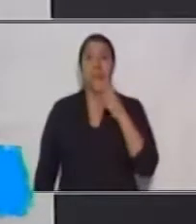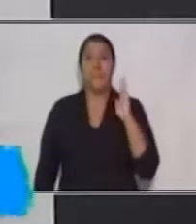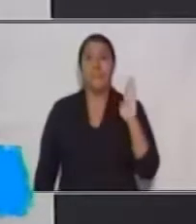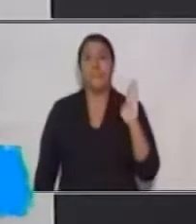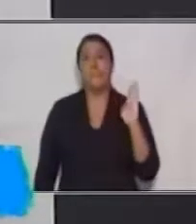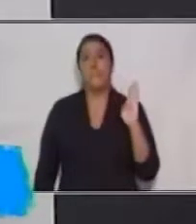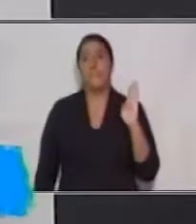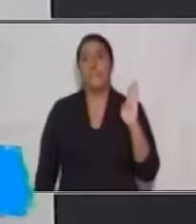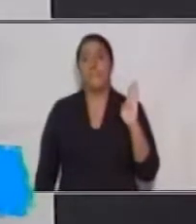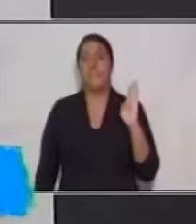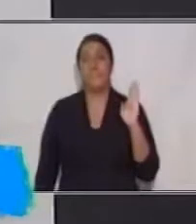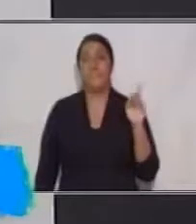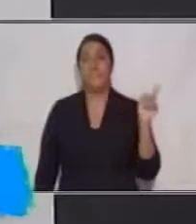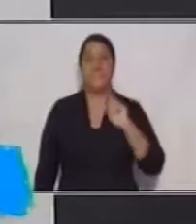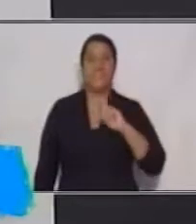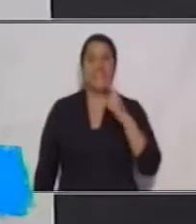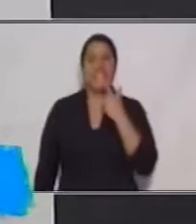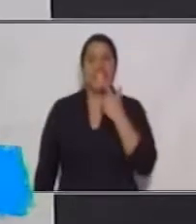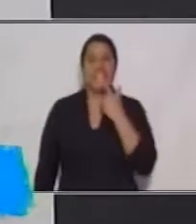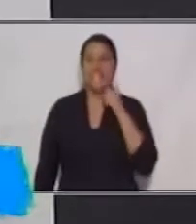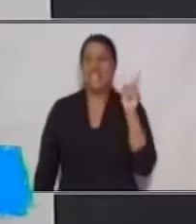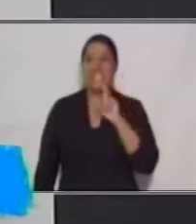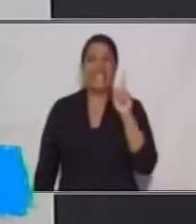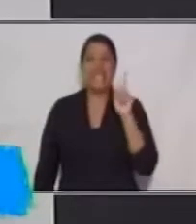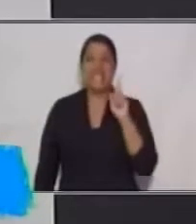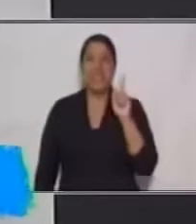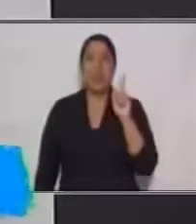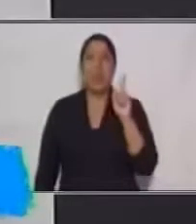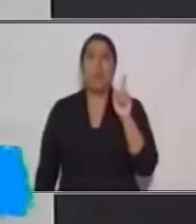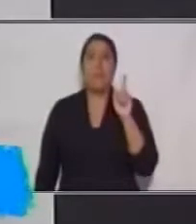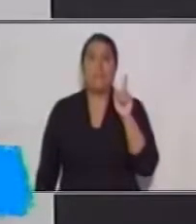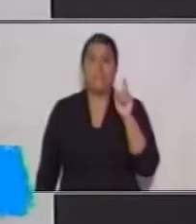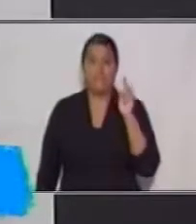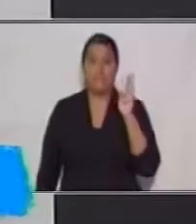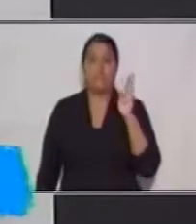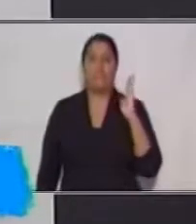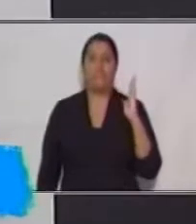aquí ya no son los dientes los que están dando este sonido, sino que son